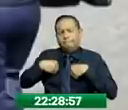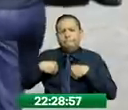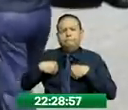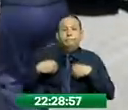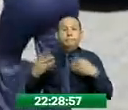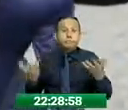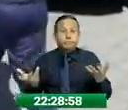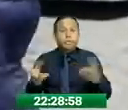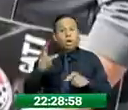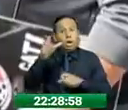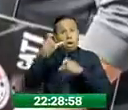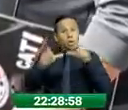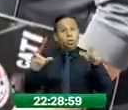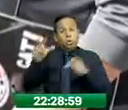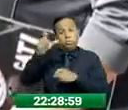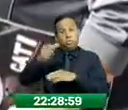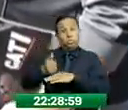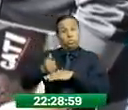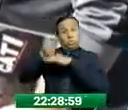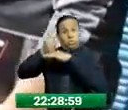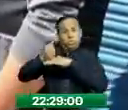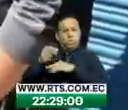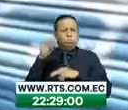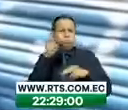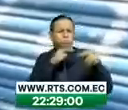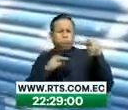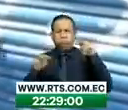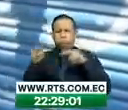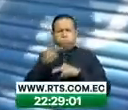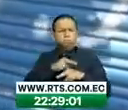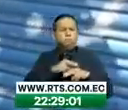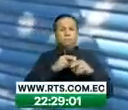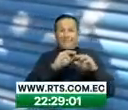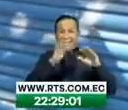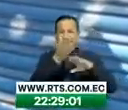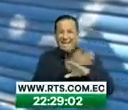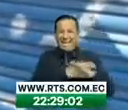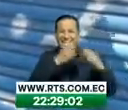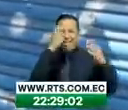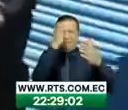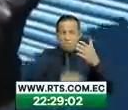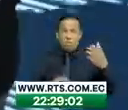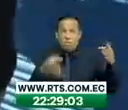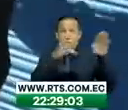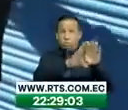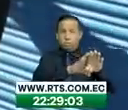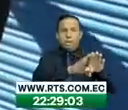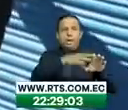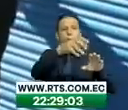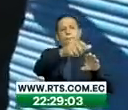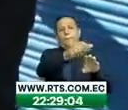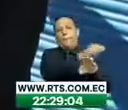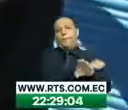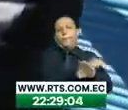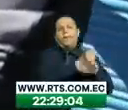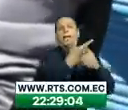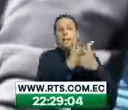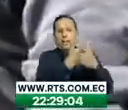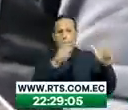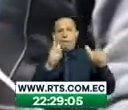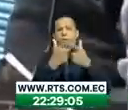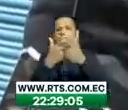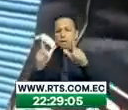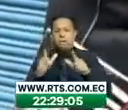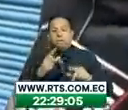agencia metropolitana de control acudieron a los locales cerrados para retirar los sellos de clausura y evidenciar el cumplimiento de las disposiciones de